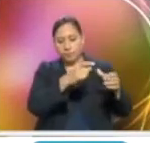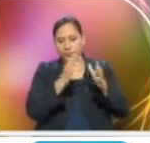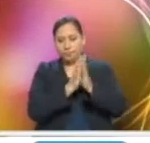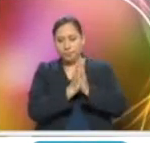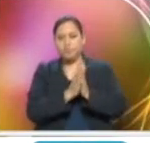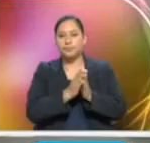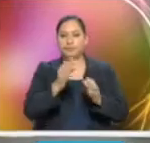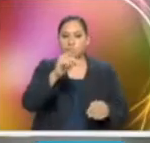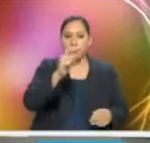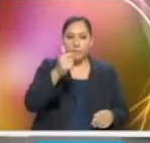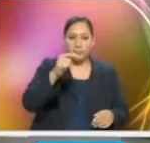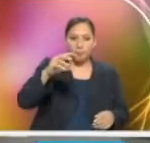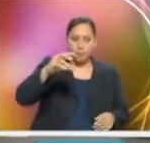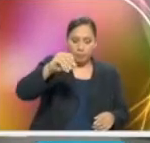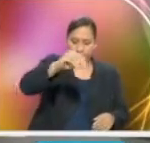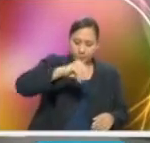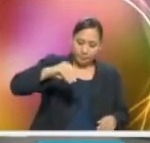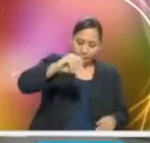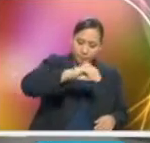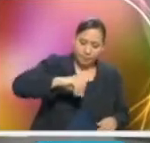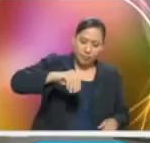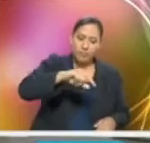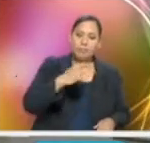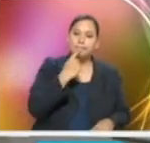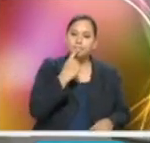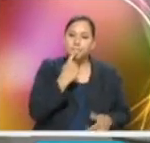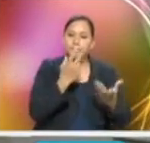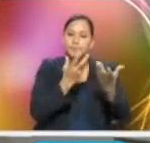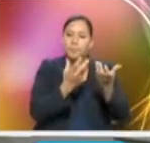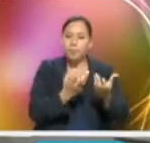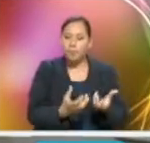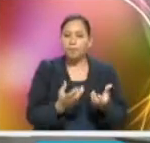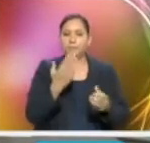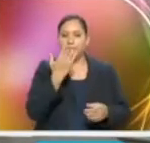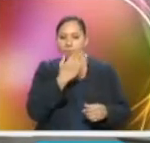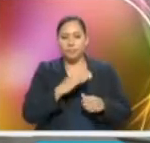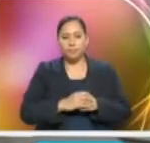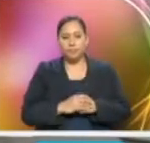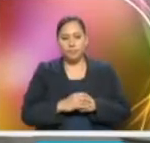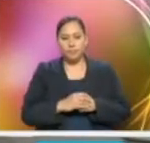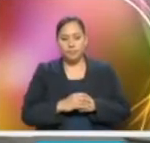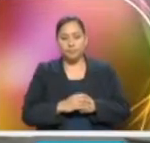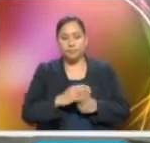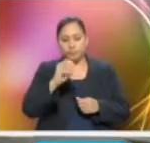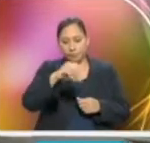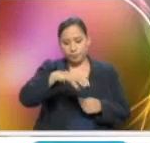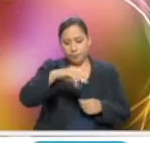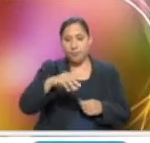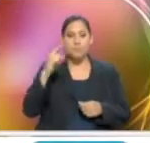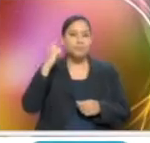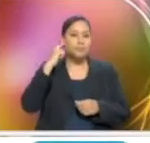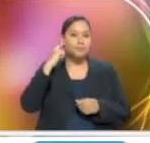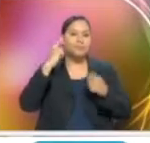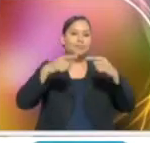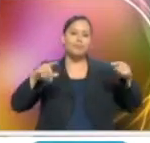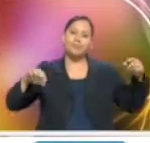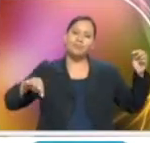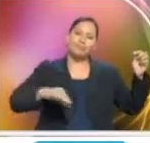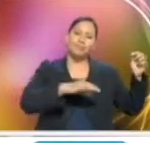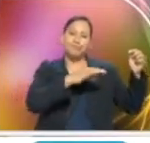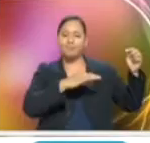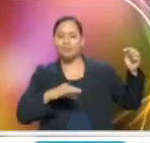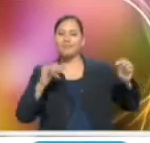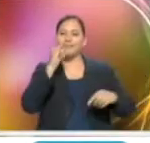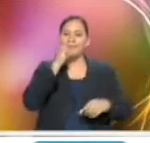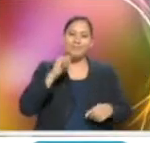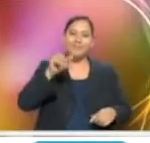unas pizquitas, exacto, que vaya agarrando saborcillo. Ya no sé esta música italiana. Huele Italia, huele a